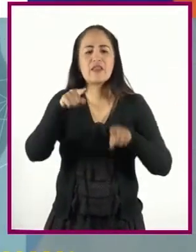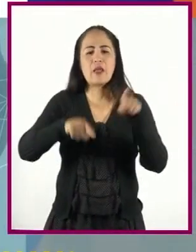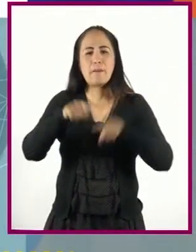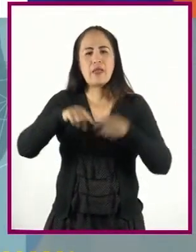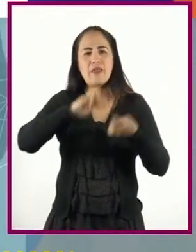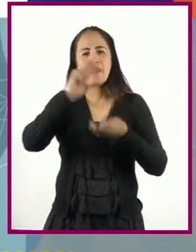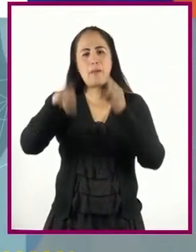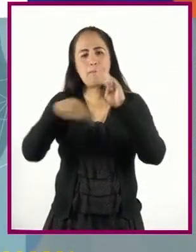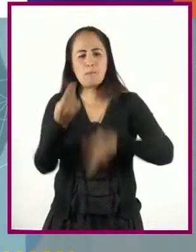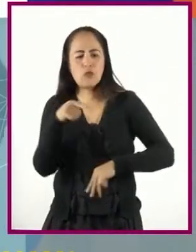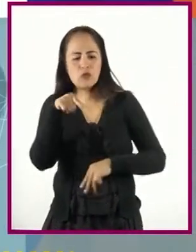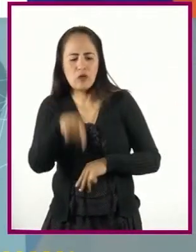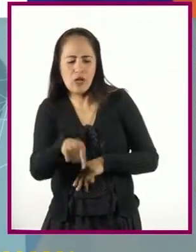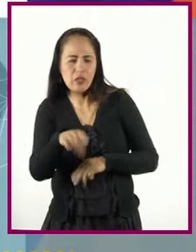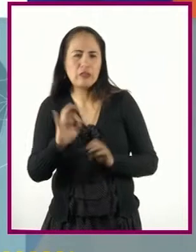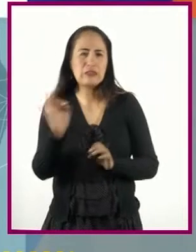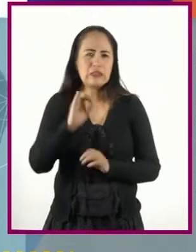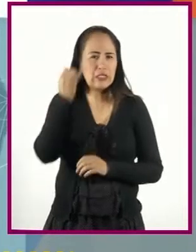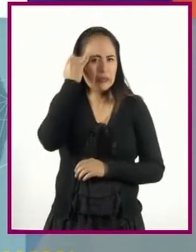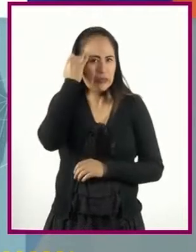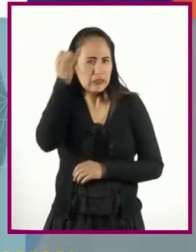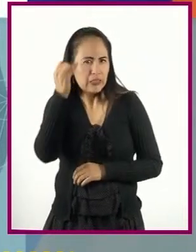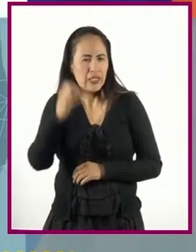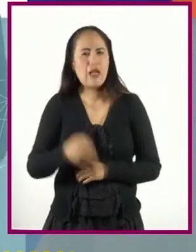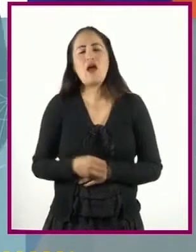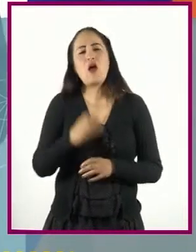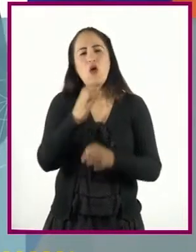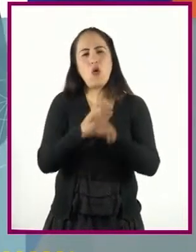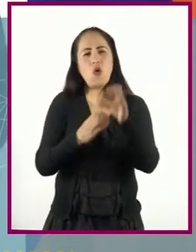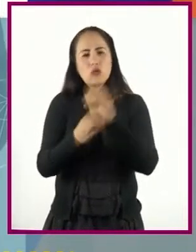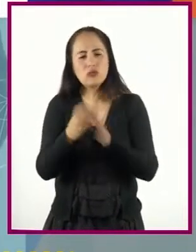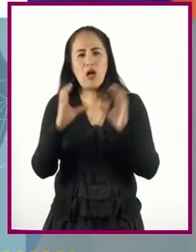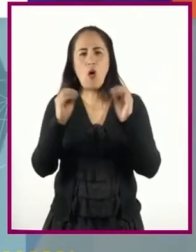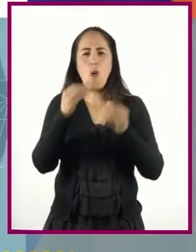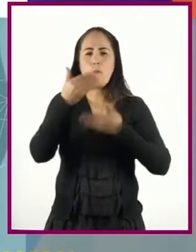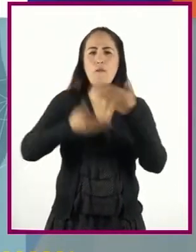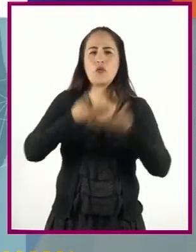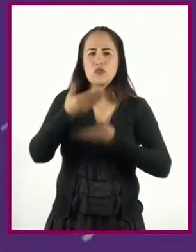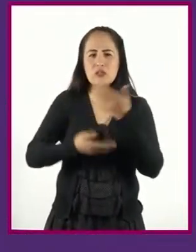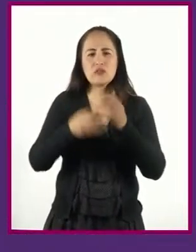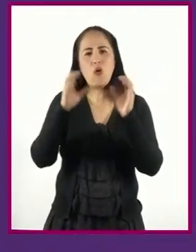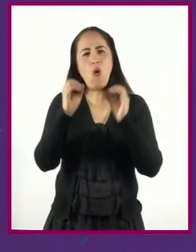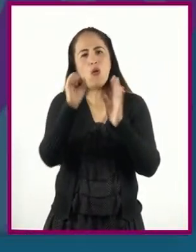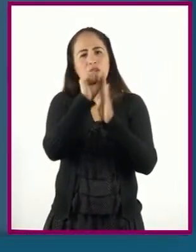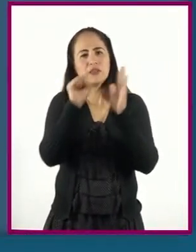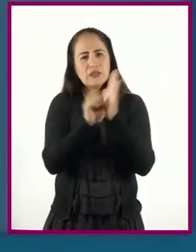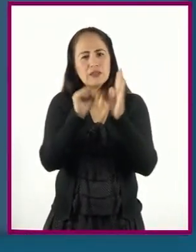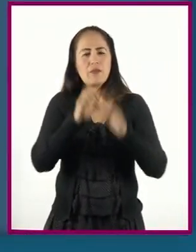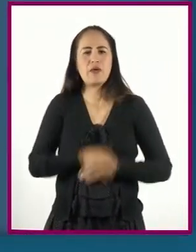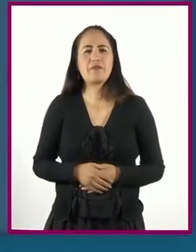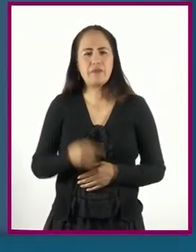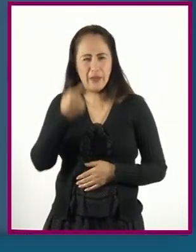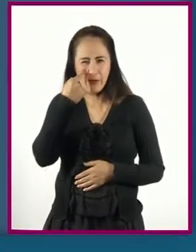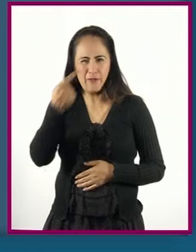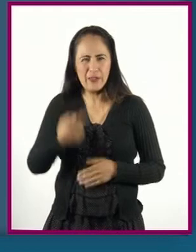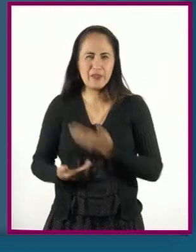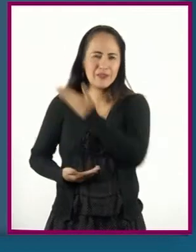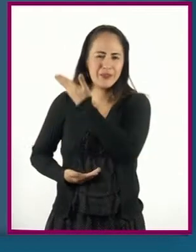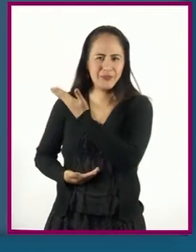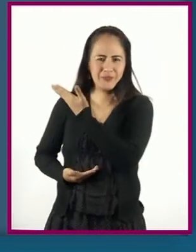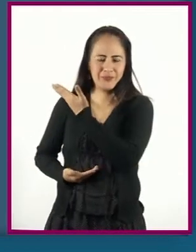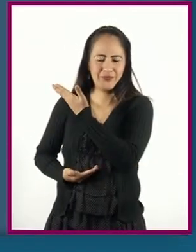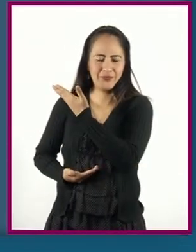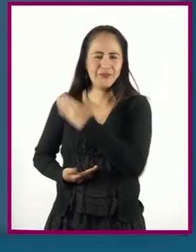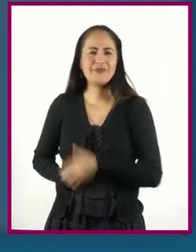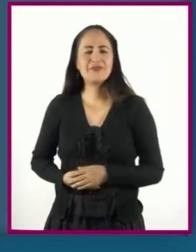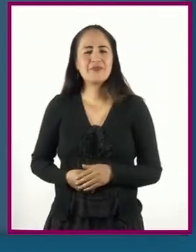que se va a modelar, puede ser una idea, un objeto, un proceso o un sistema. Observen con atención la siguiente imagen